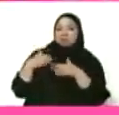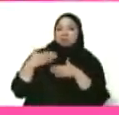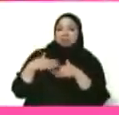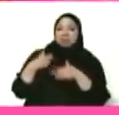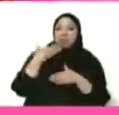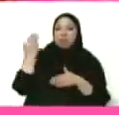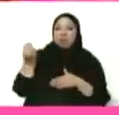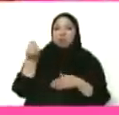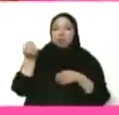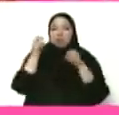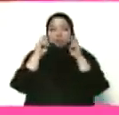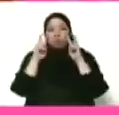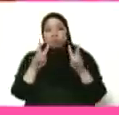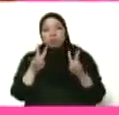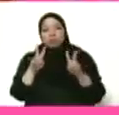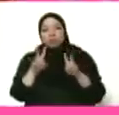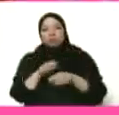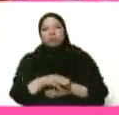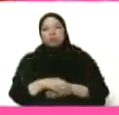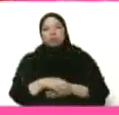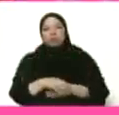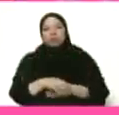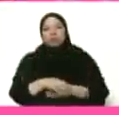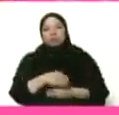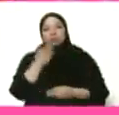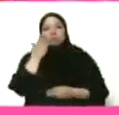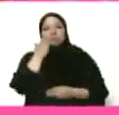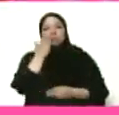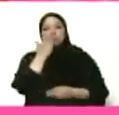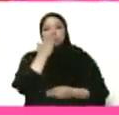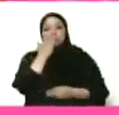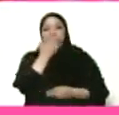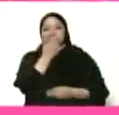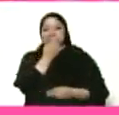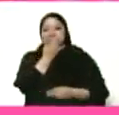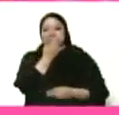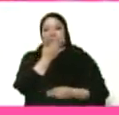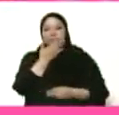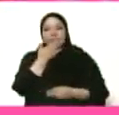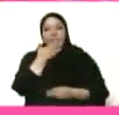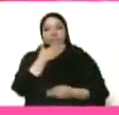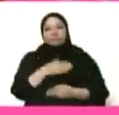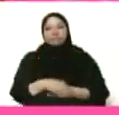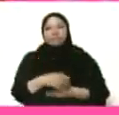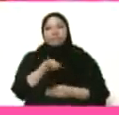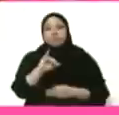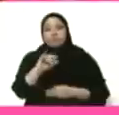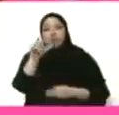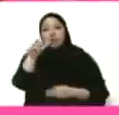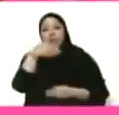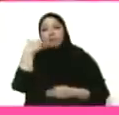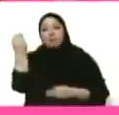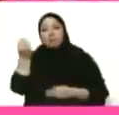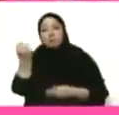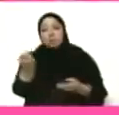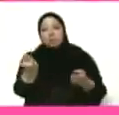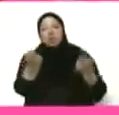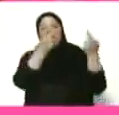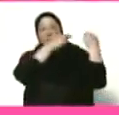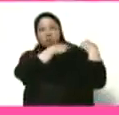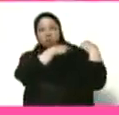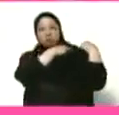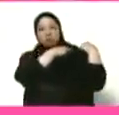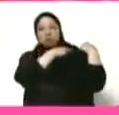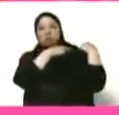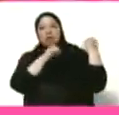Ustedes lo han visto. Cuando a un joven lo designan para una responsabilidad, ese joven tiene un compromiso con